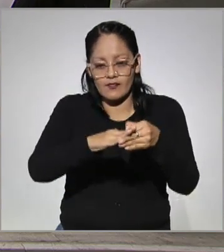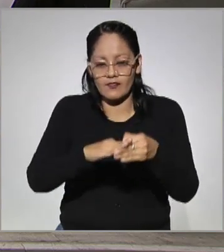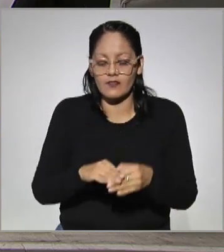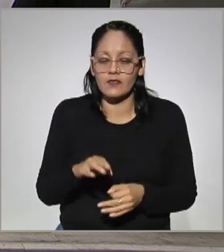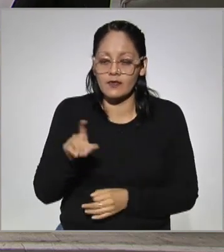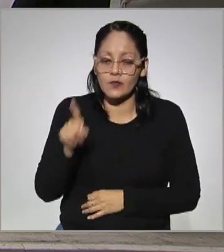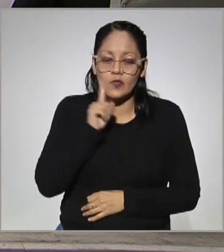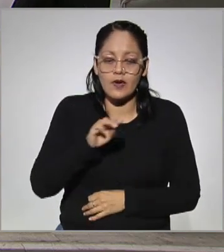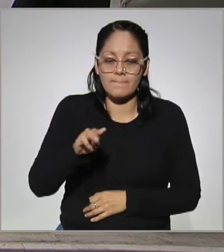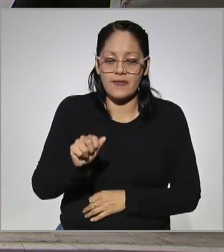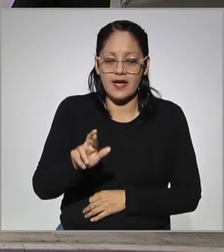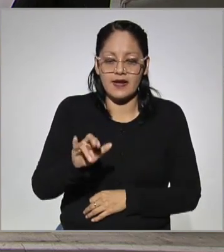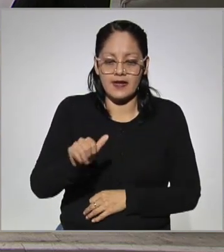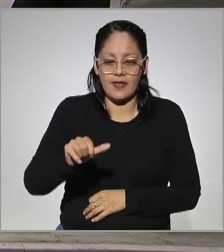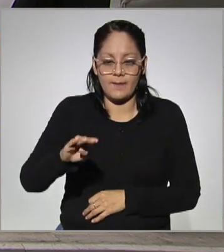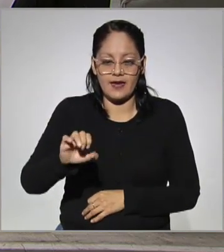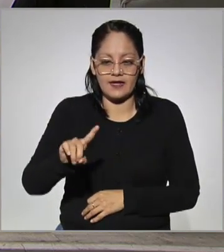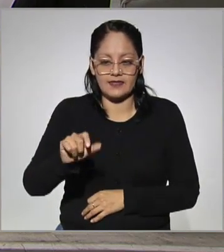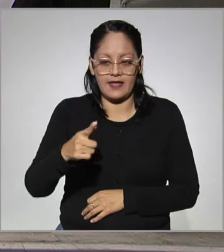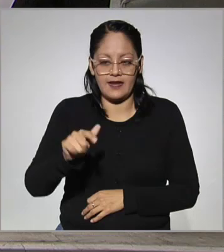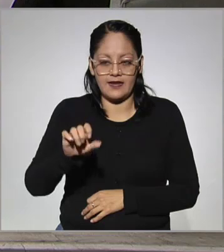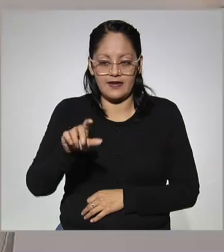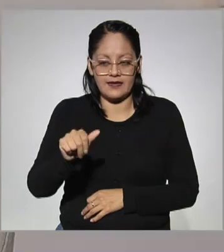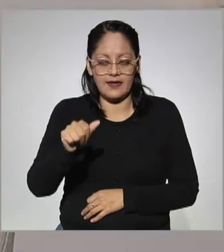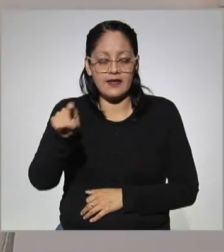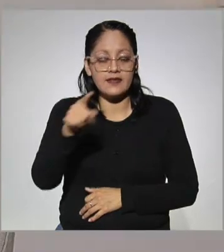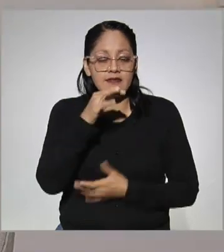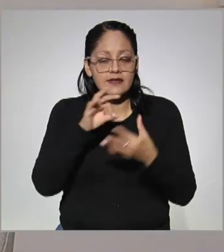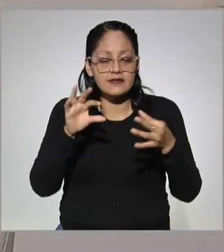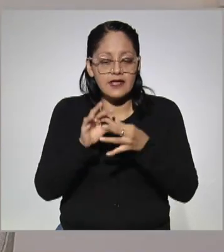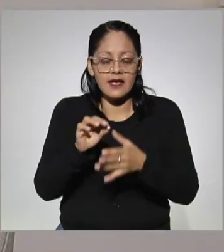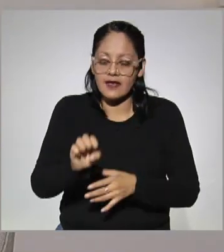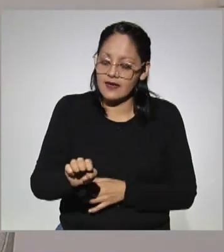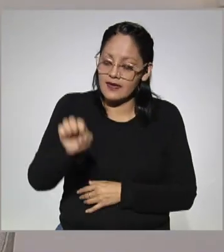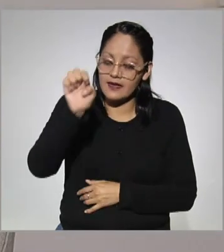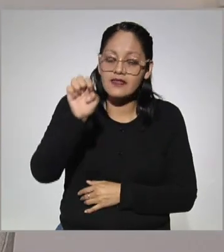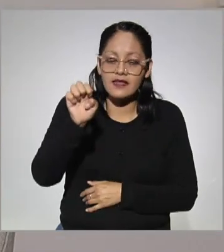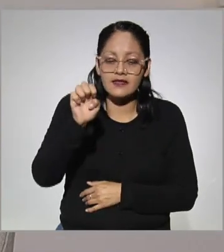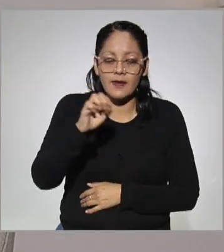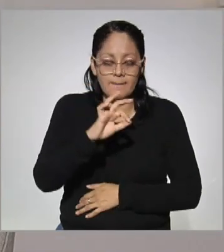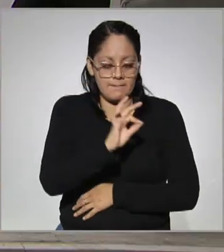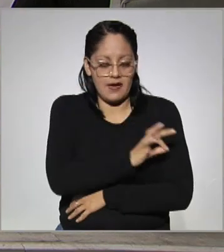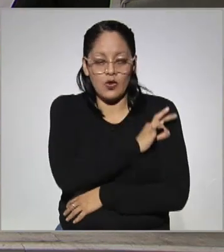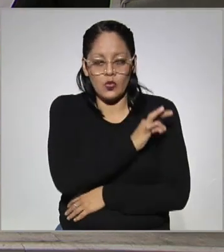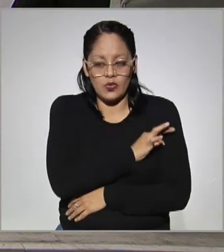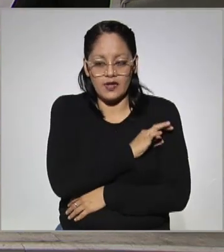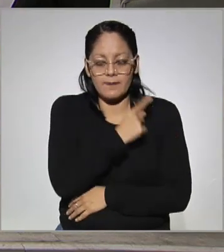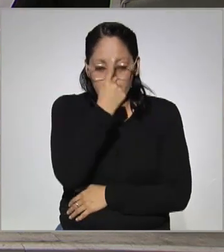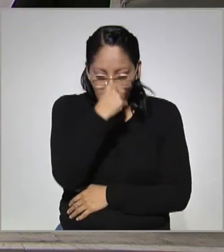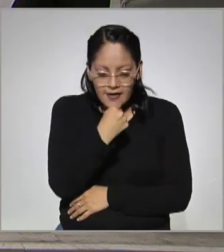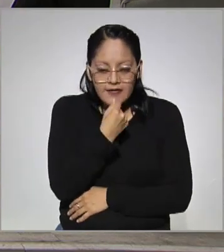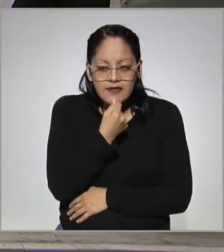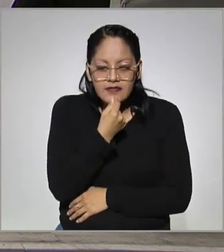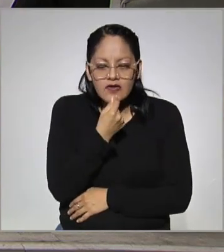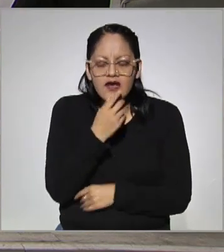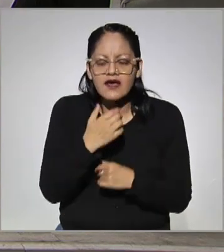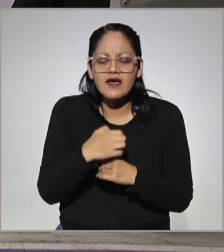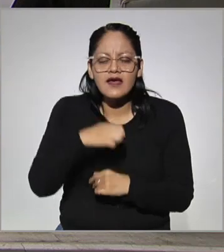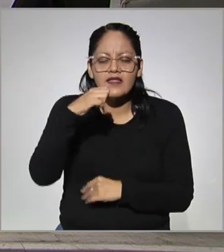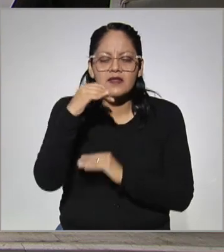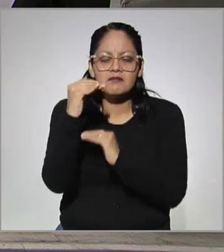María Magdalena Lorenzo quiere saber hasta qué edad se puede aplicar vacuna a niños y niñas. Puedo